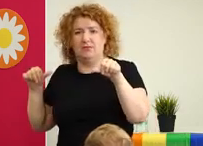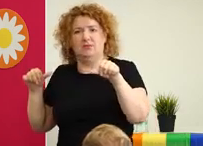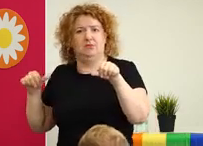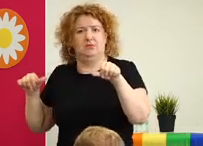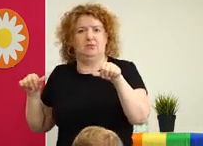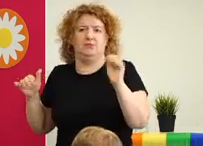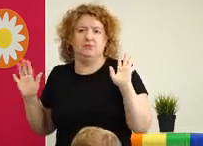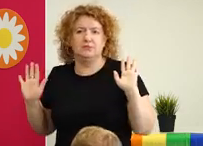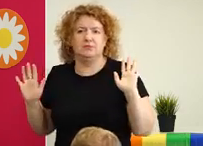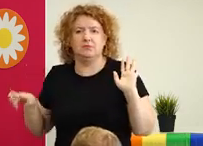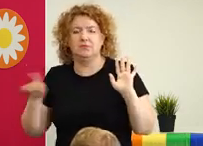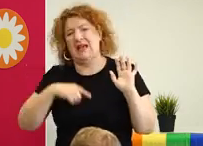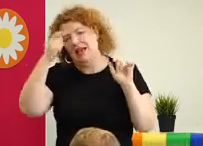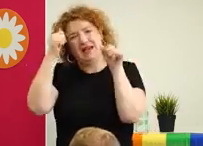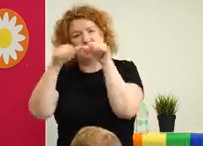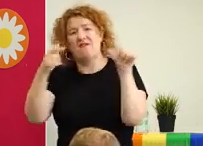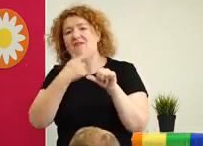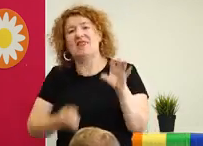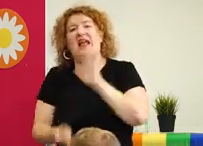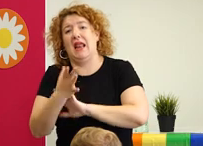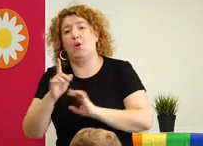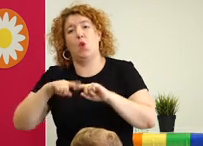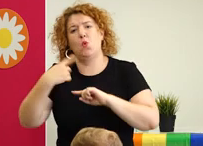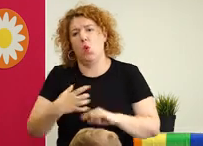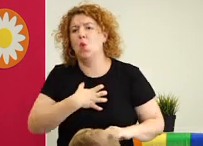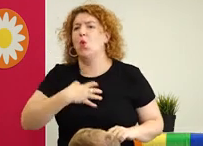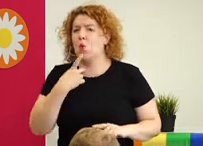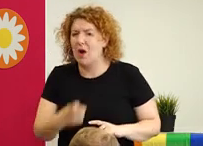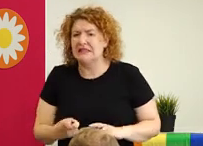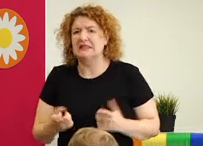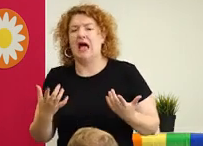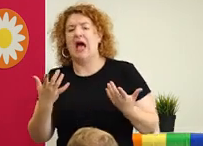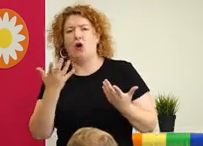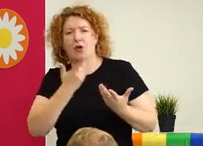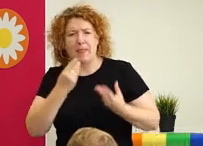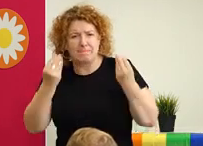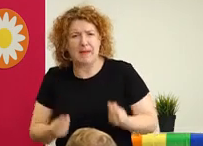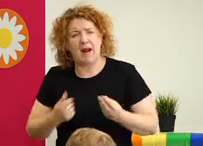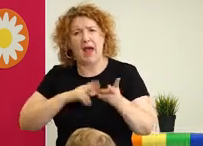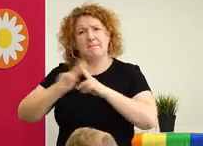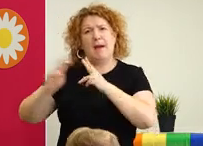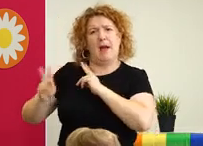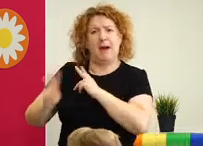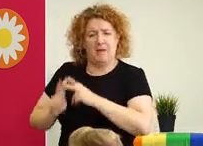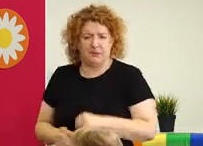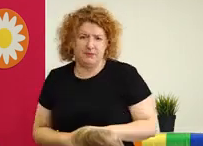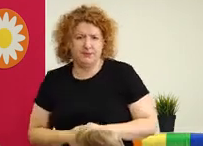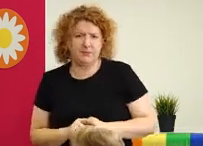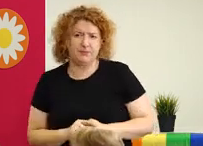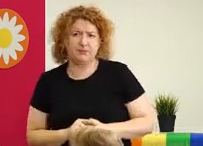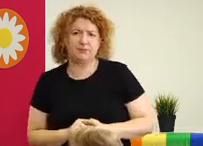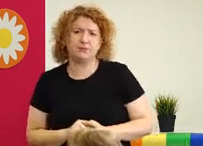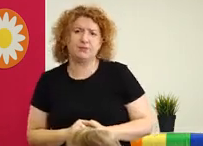segundos se crea el estereotipo, pero hace falta mucho más esfuerzo y mucho más conocimiento para poder desmontarlo. Solamente hay que